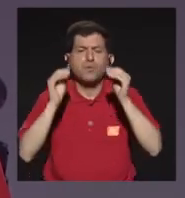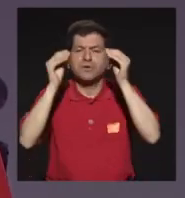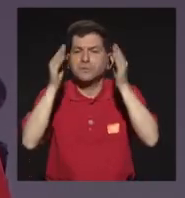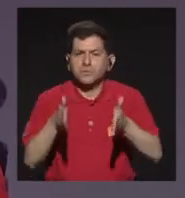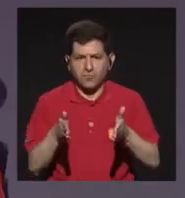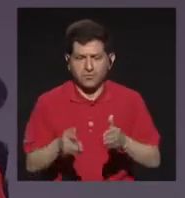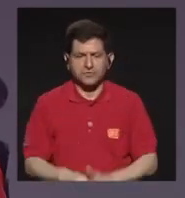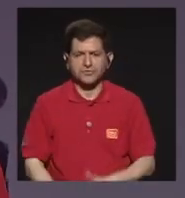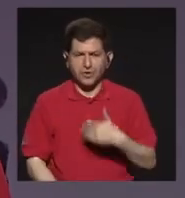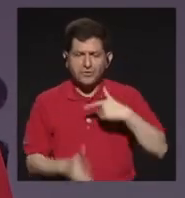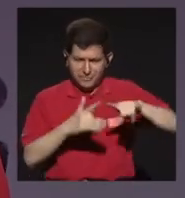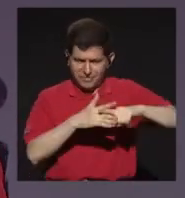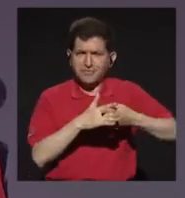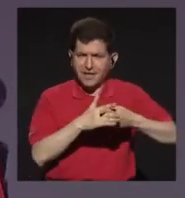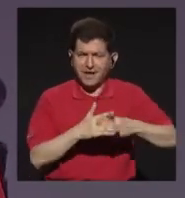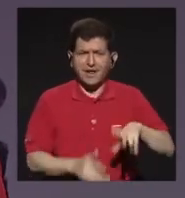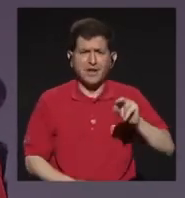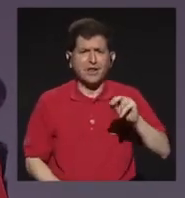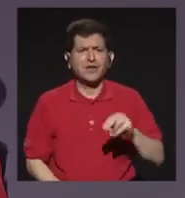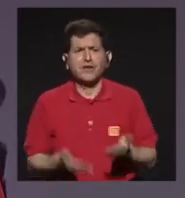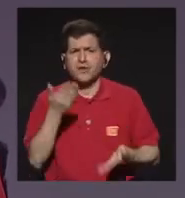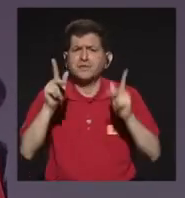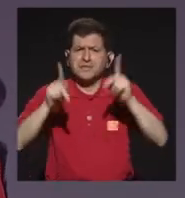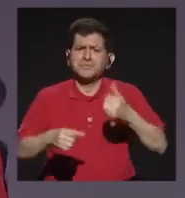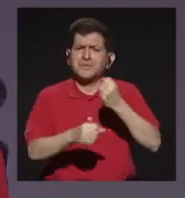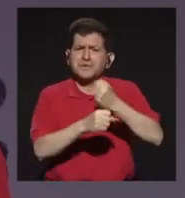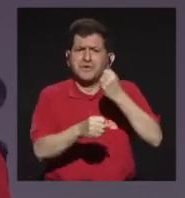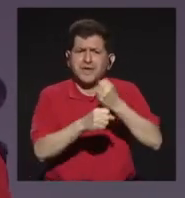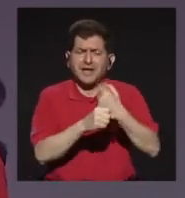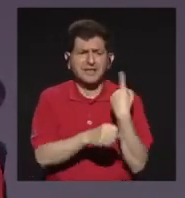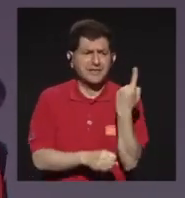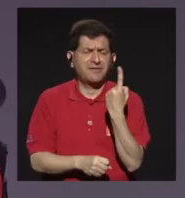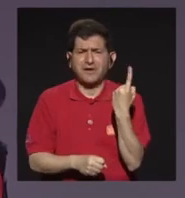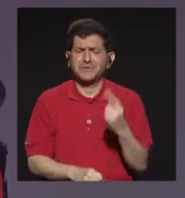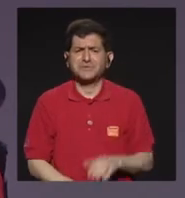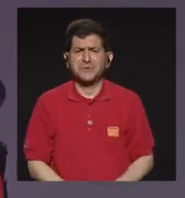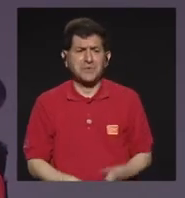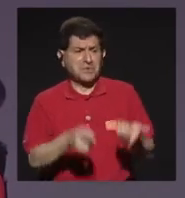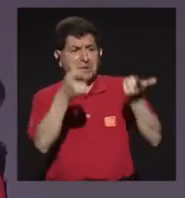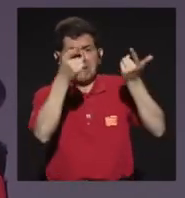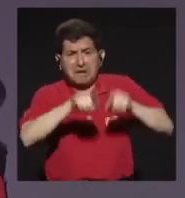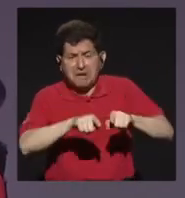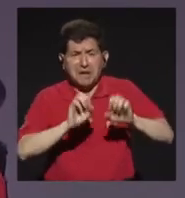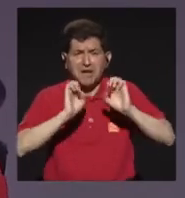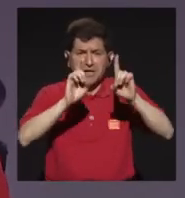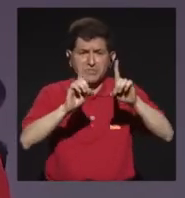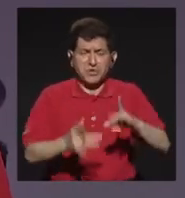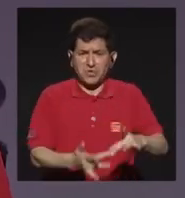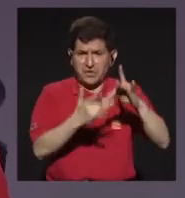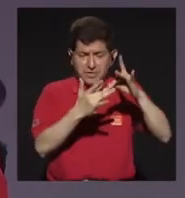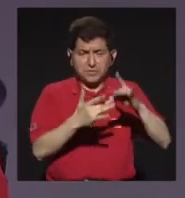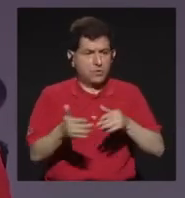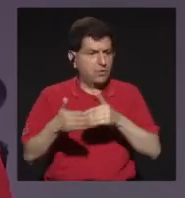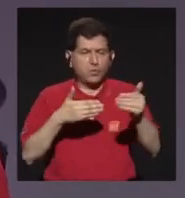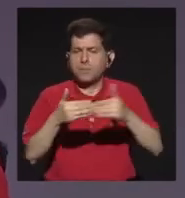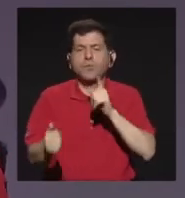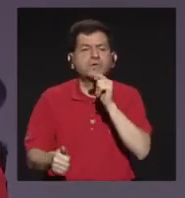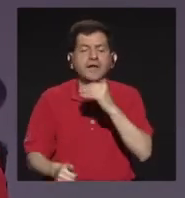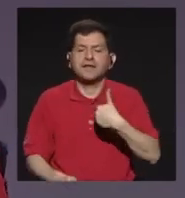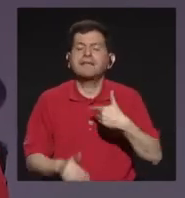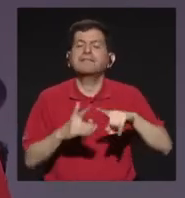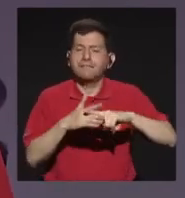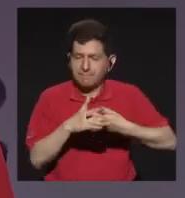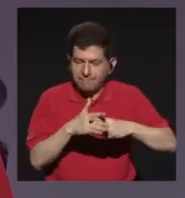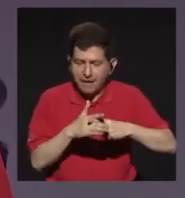docente tenga herramientas, no el docente que trabaja, no solamente el docente que trabaja en educación especial, sino cualquiera tenga